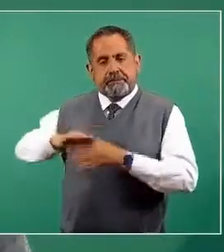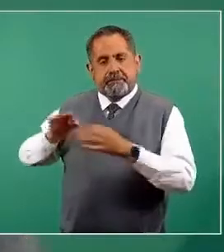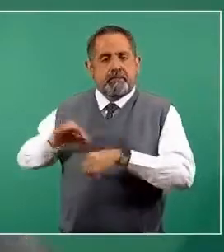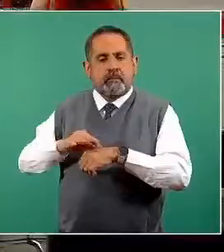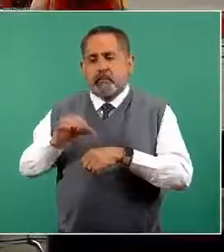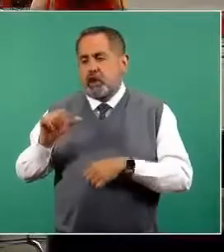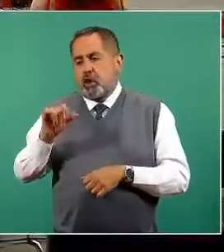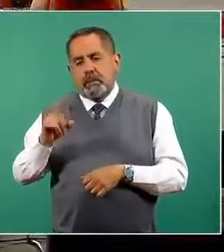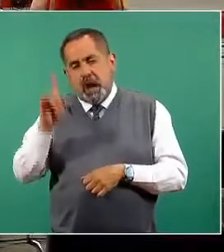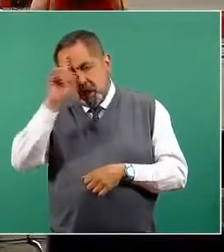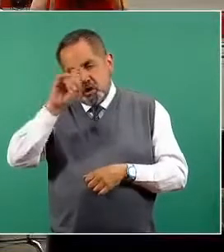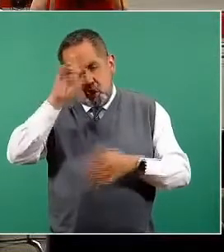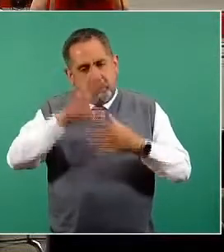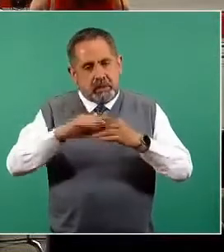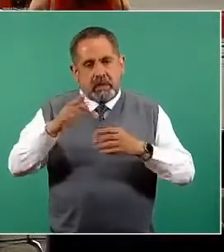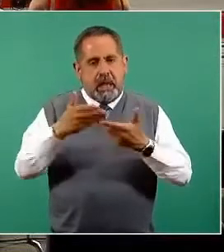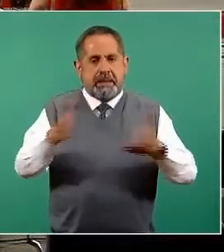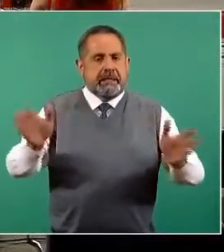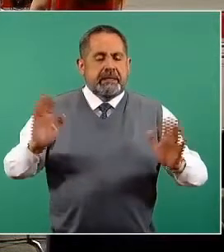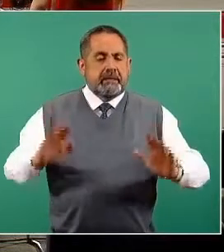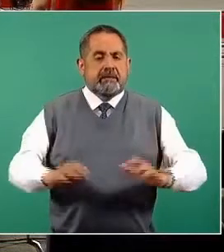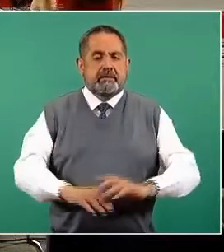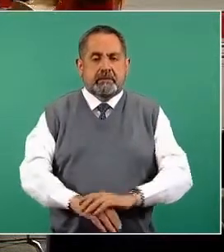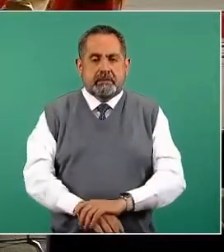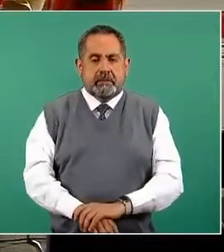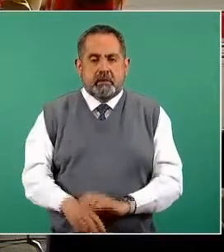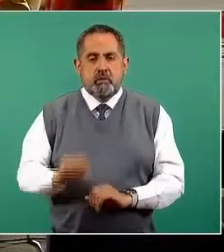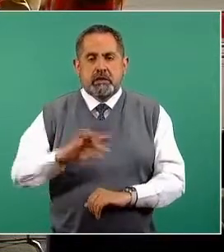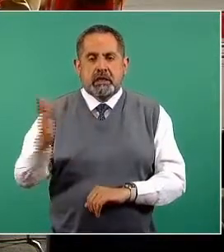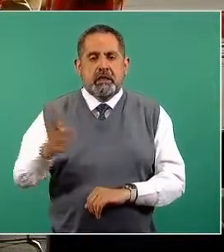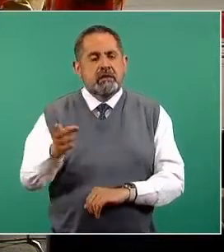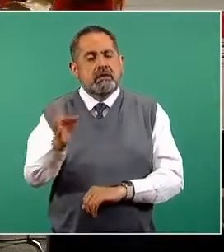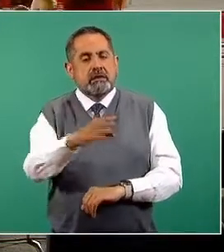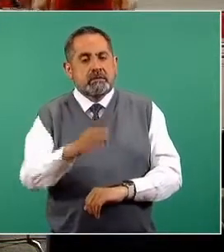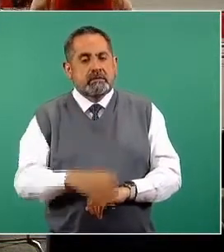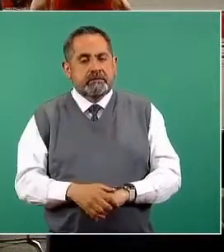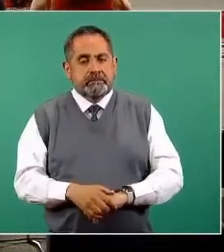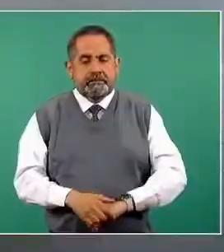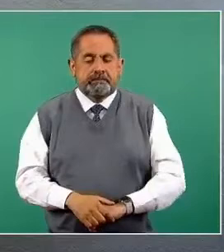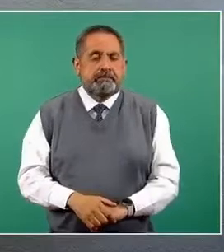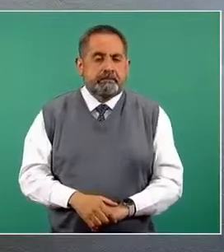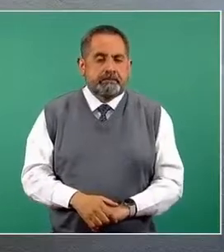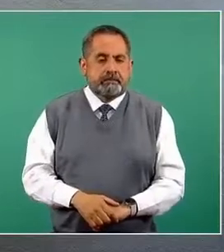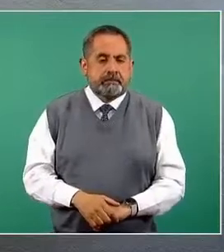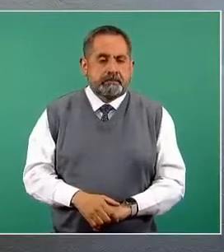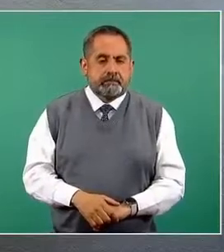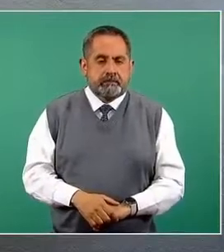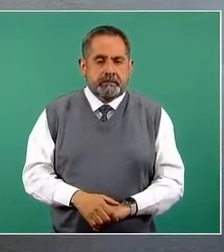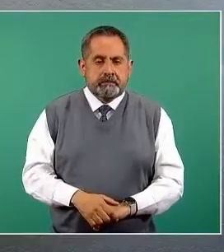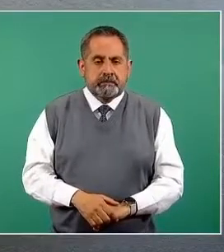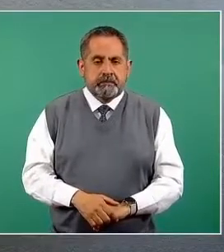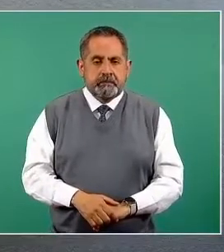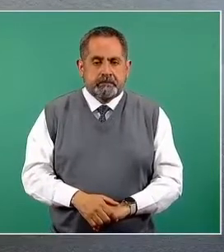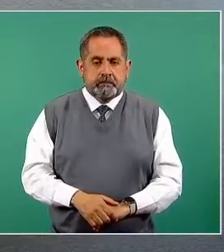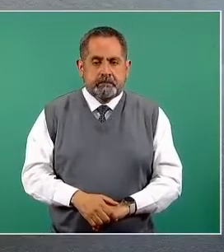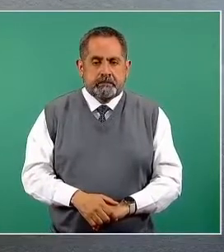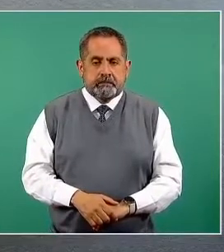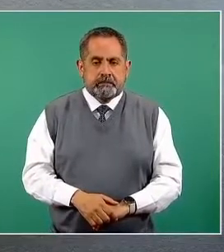Alomía, recomendaciones generales. Muchas gracias. Vámonos ahora de este lado, por favor, adelante.